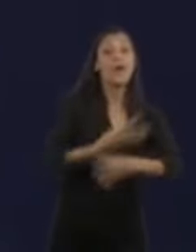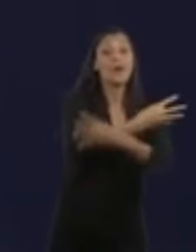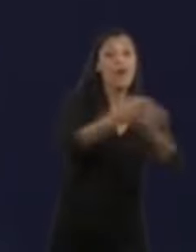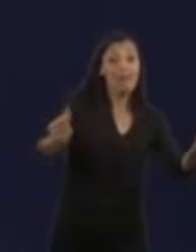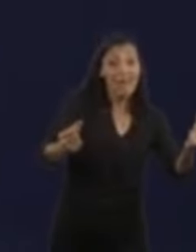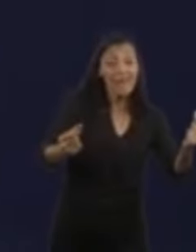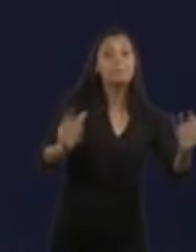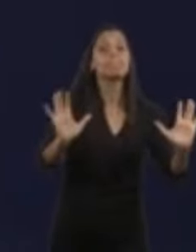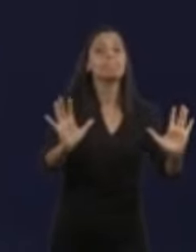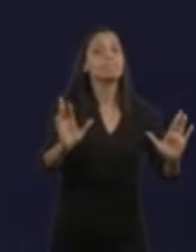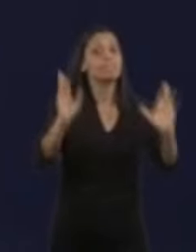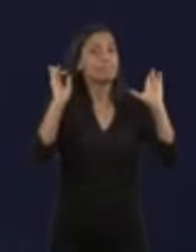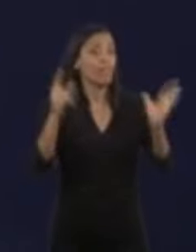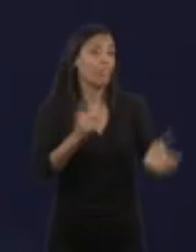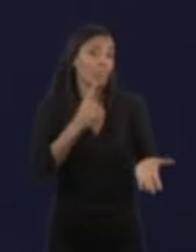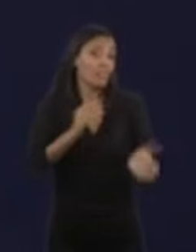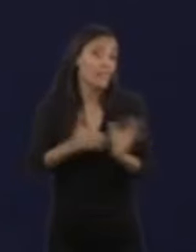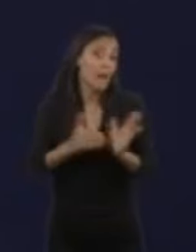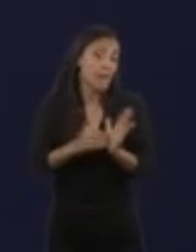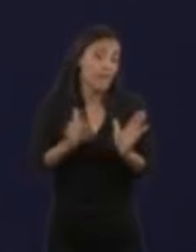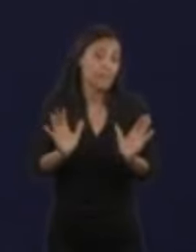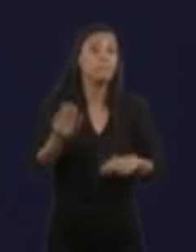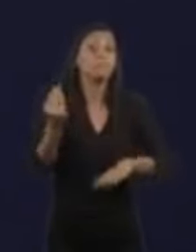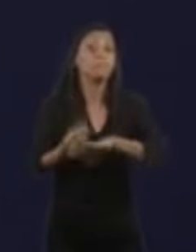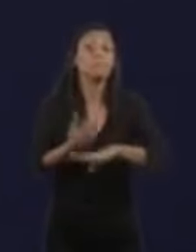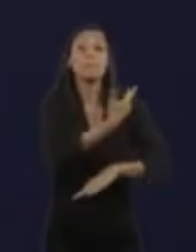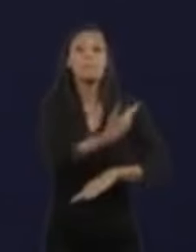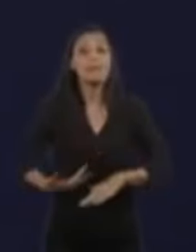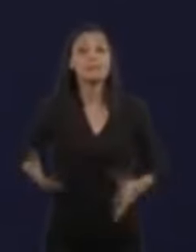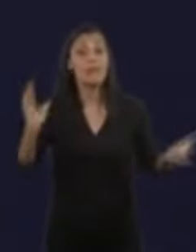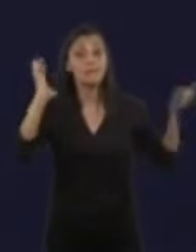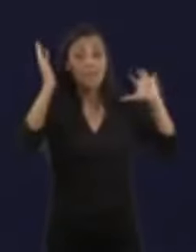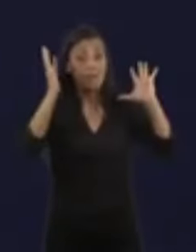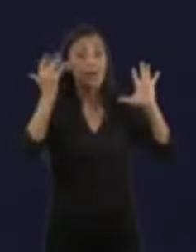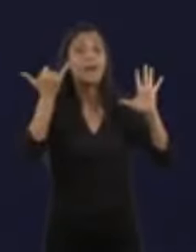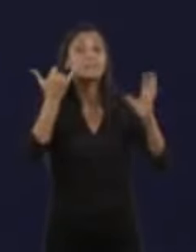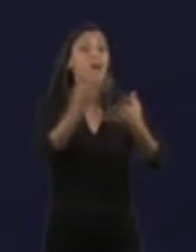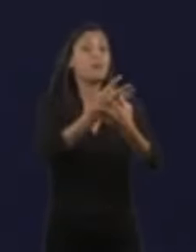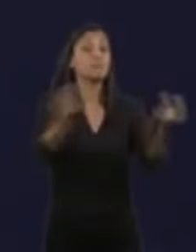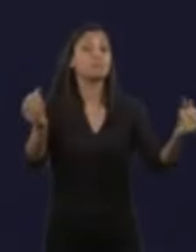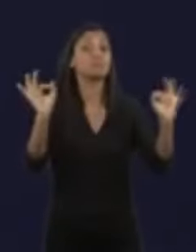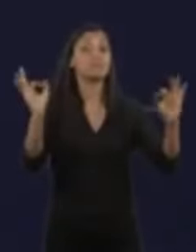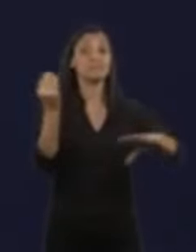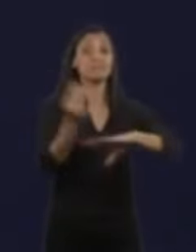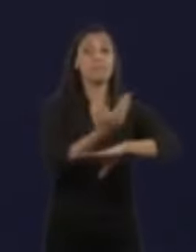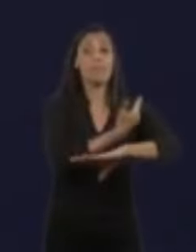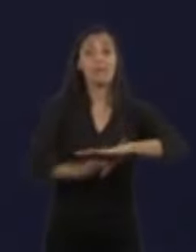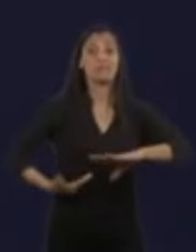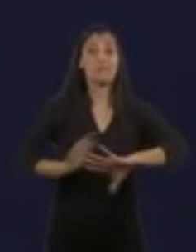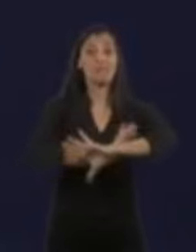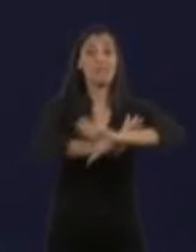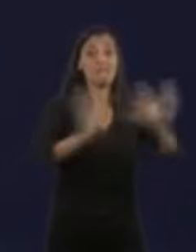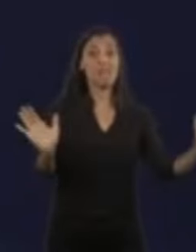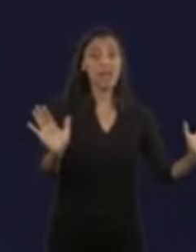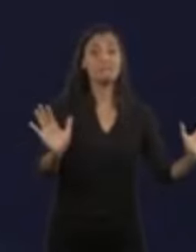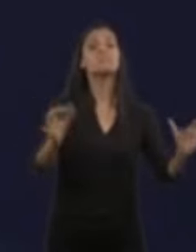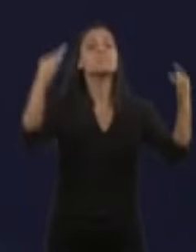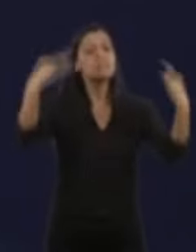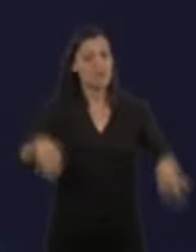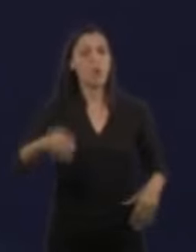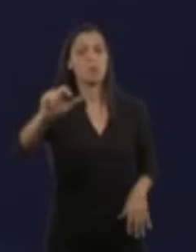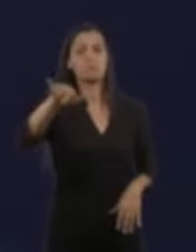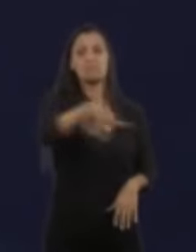supuesto directamente del mandato Pero cuando el presidente deje deje de gobernar la argentina se va a ir seguramente con